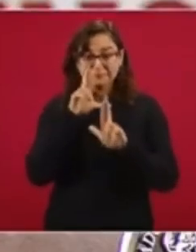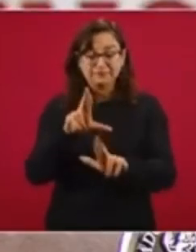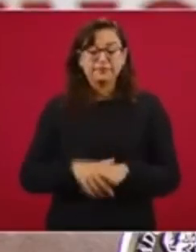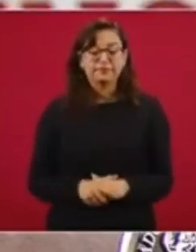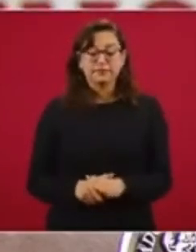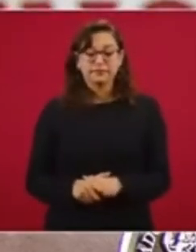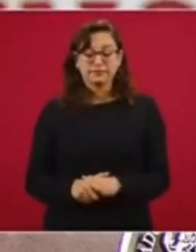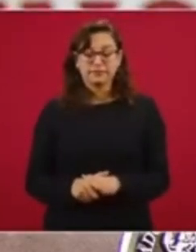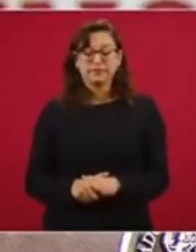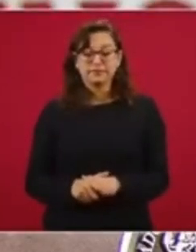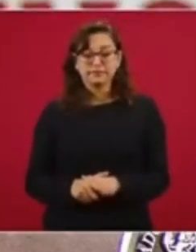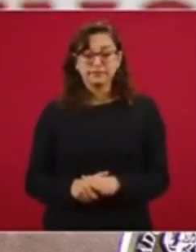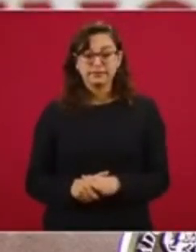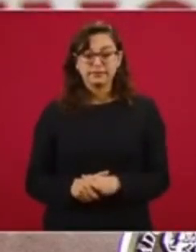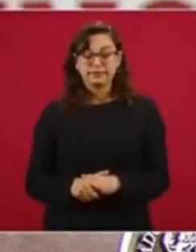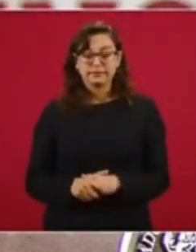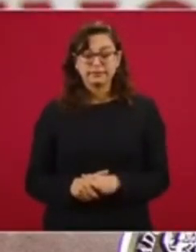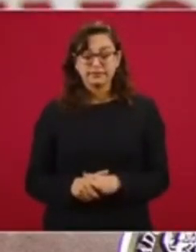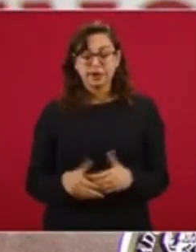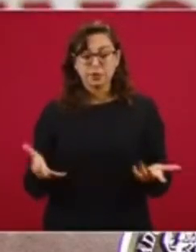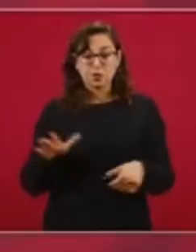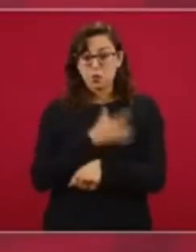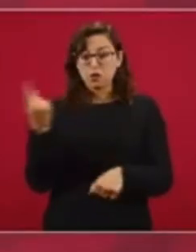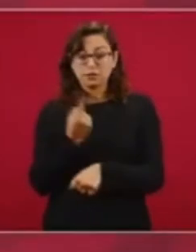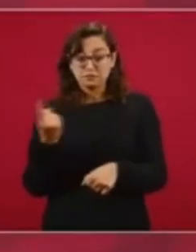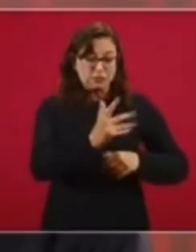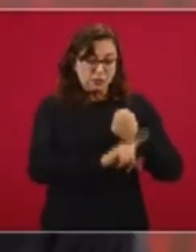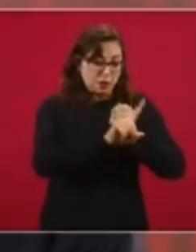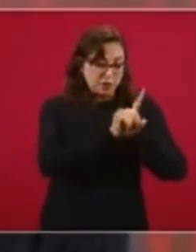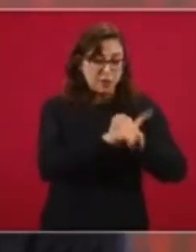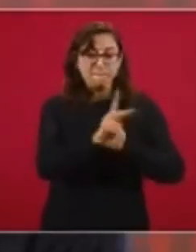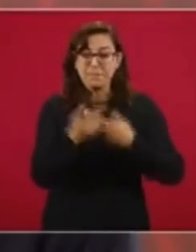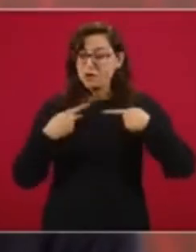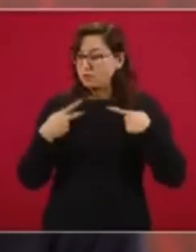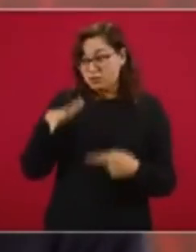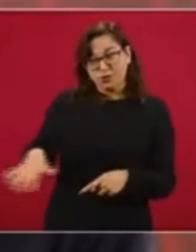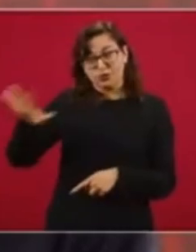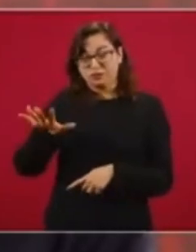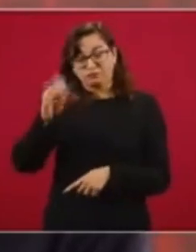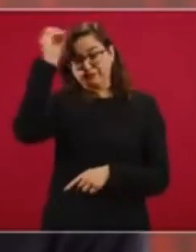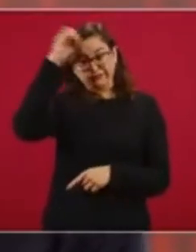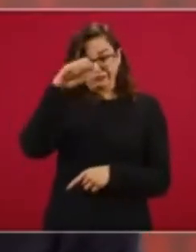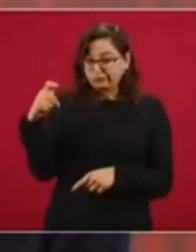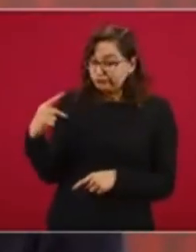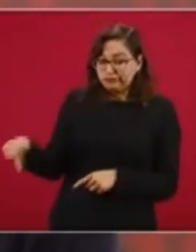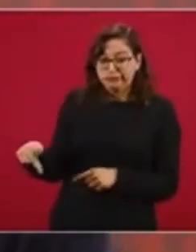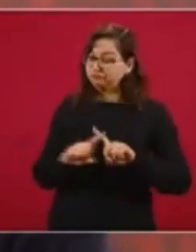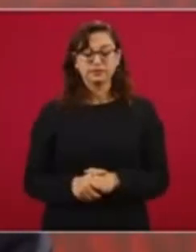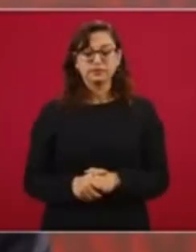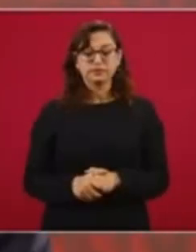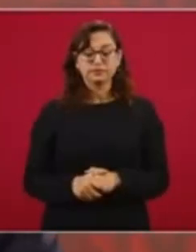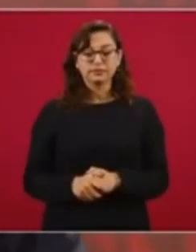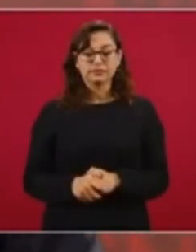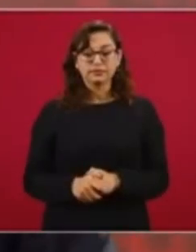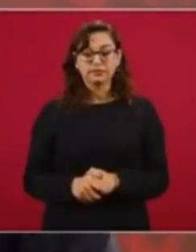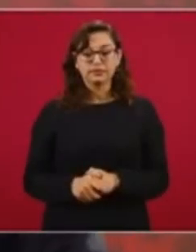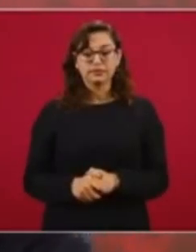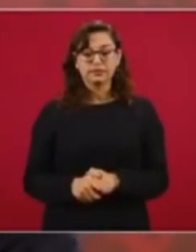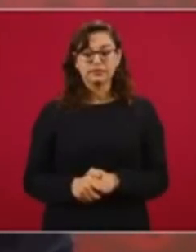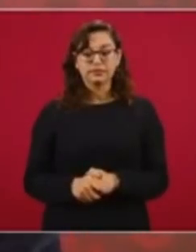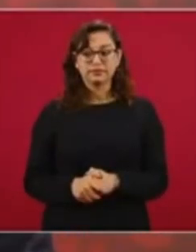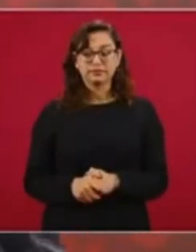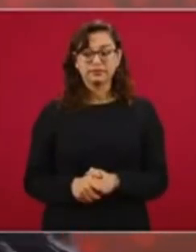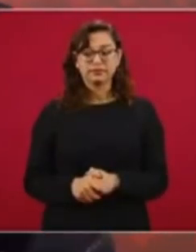dirección, hay un desbarajuste, sin embargo el pueblo tiene otra idea. Ojalá y